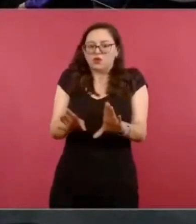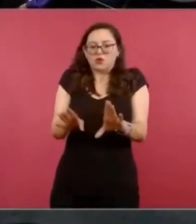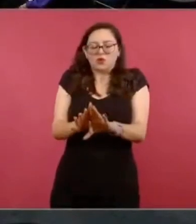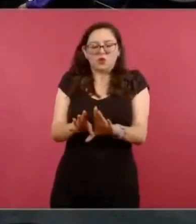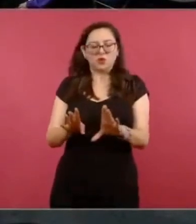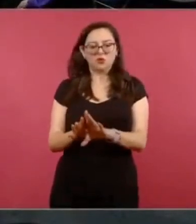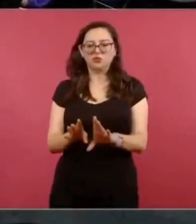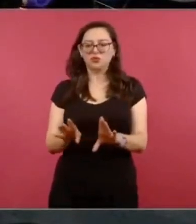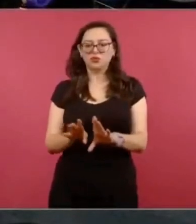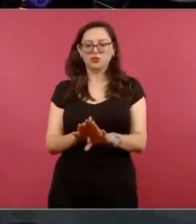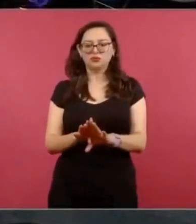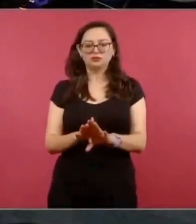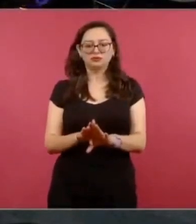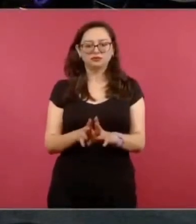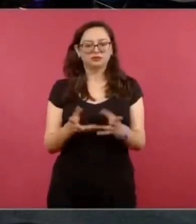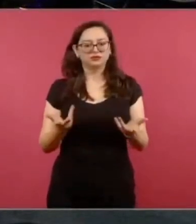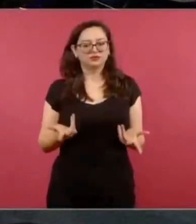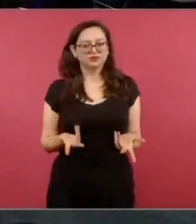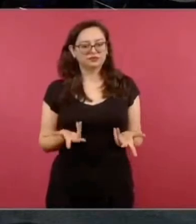que